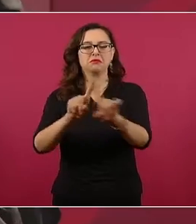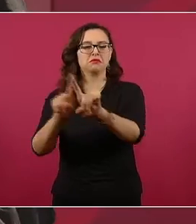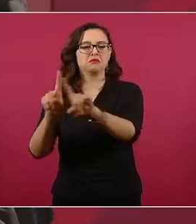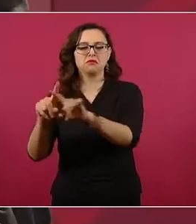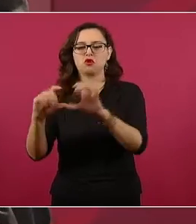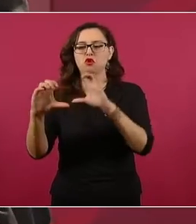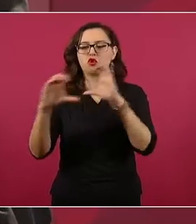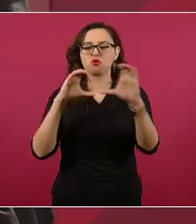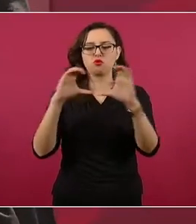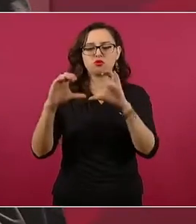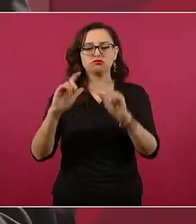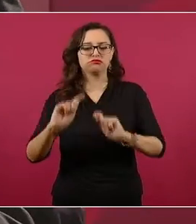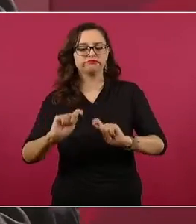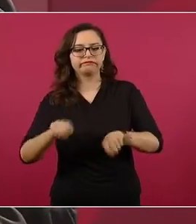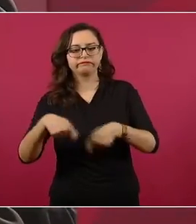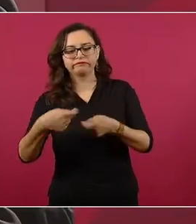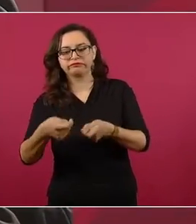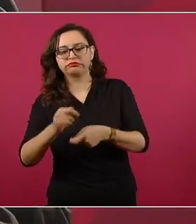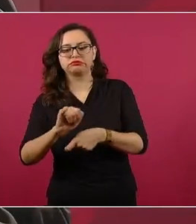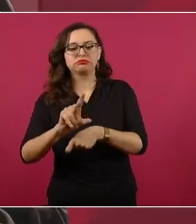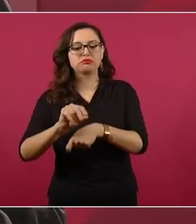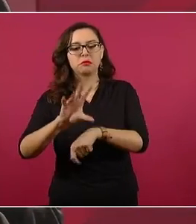y se les quitaron esas